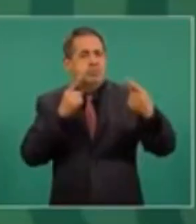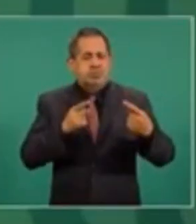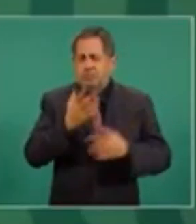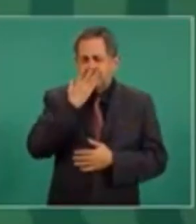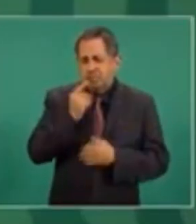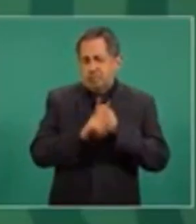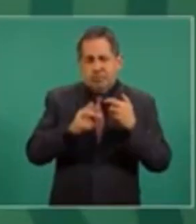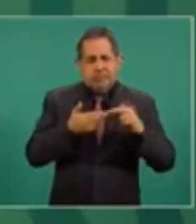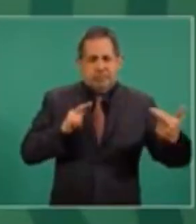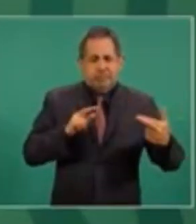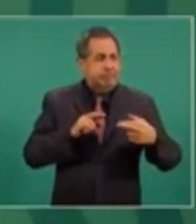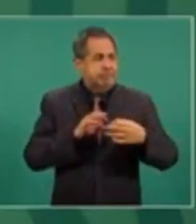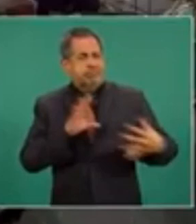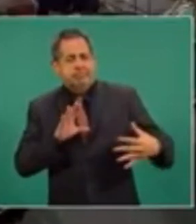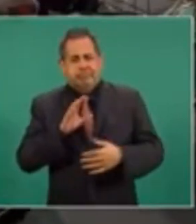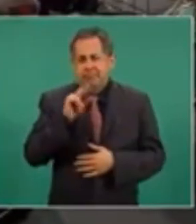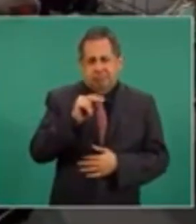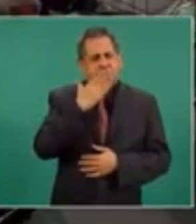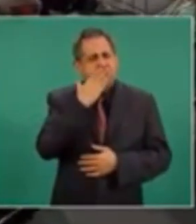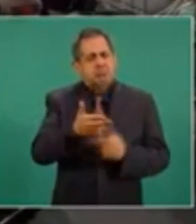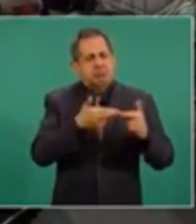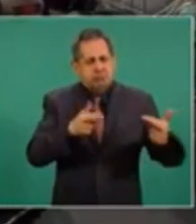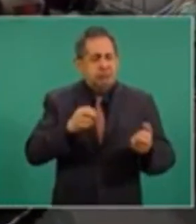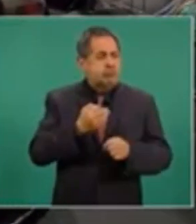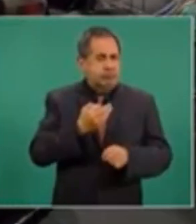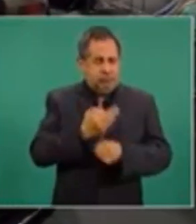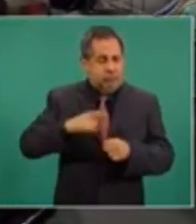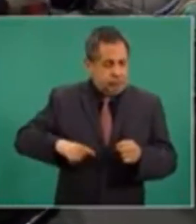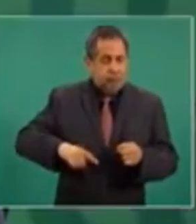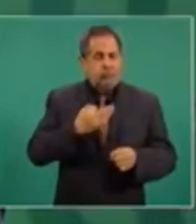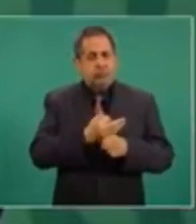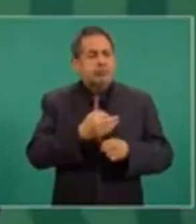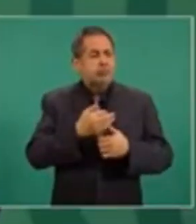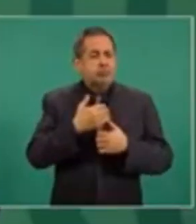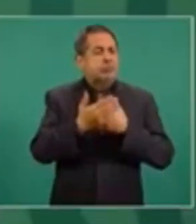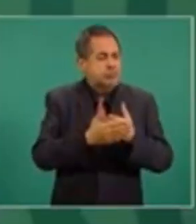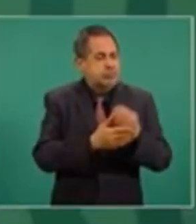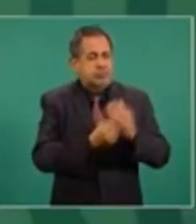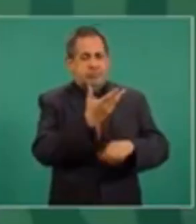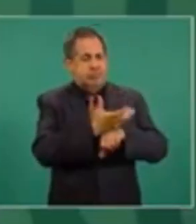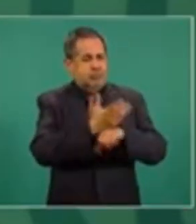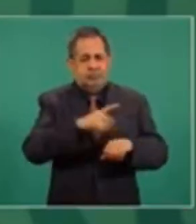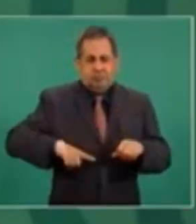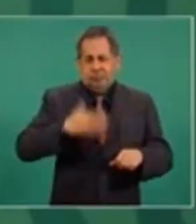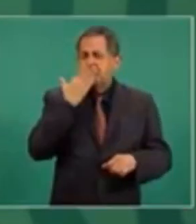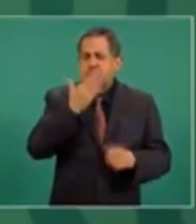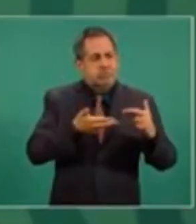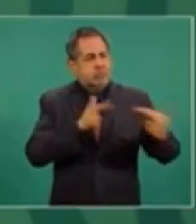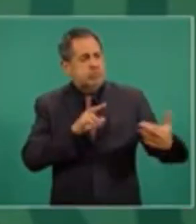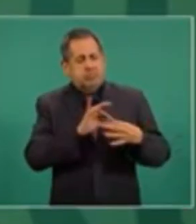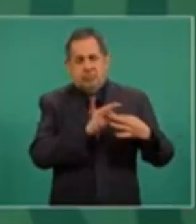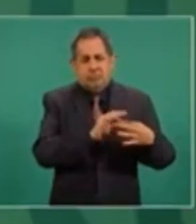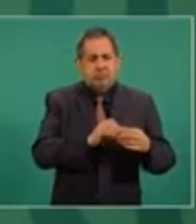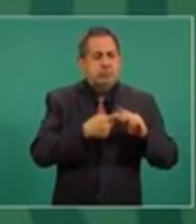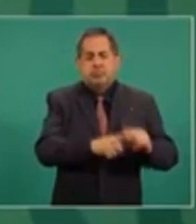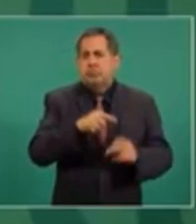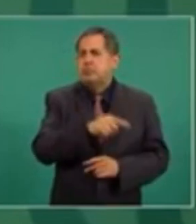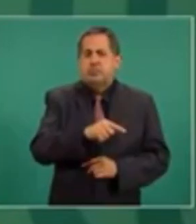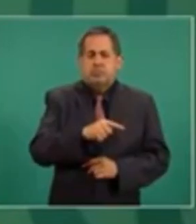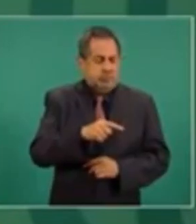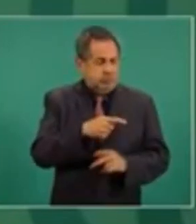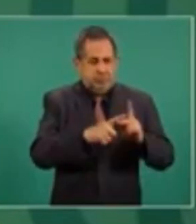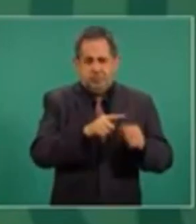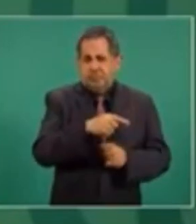las relaciones. Son buenas las relaciones con el gobierno actual y con el gobierno que entrará